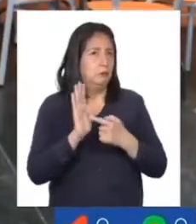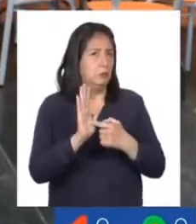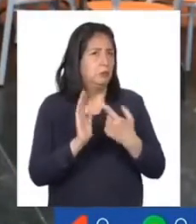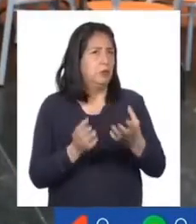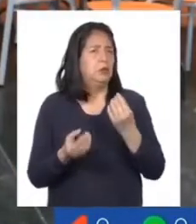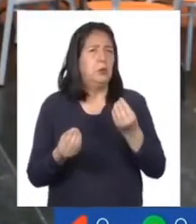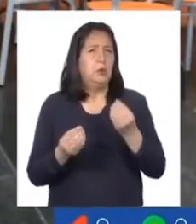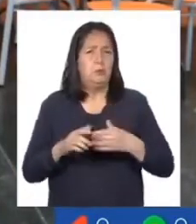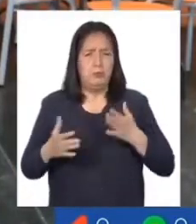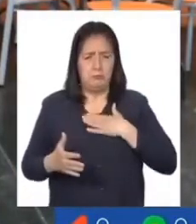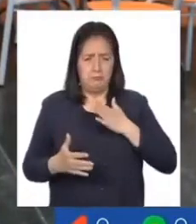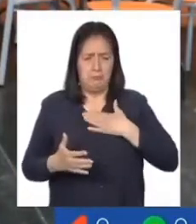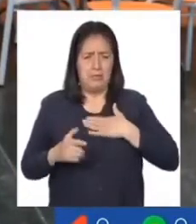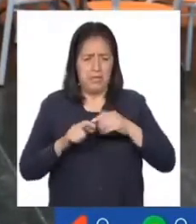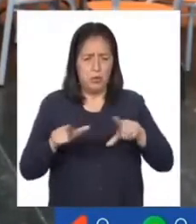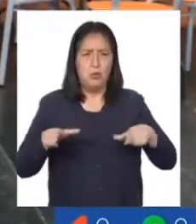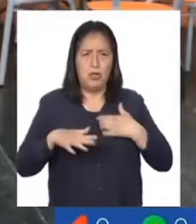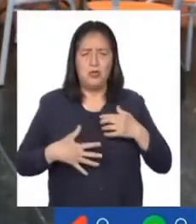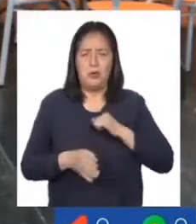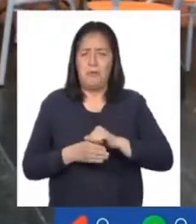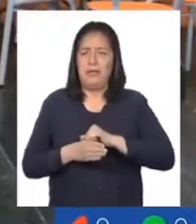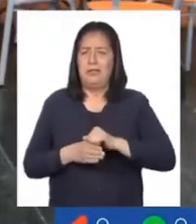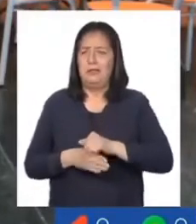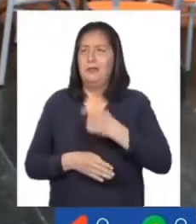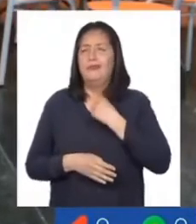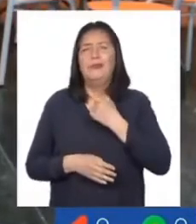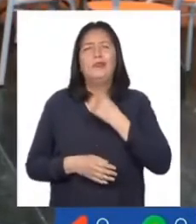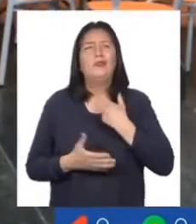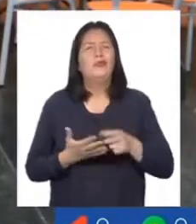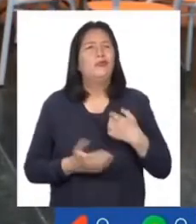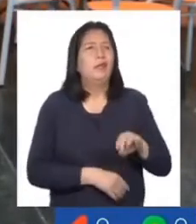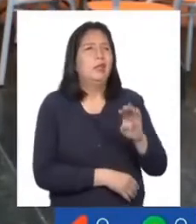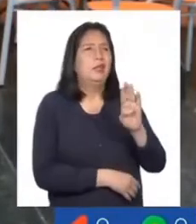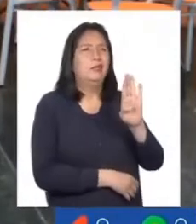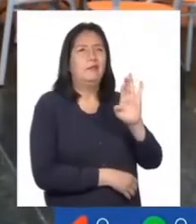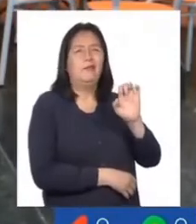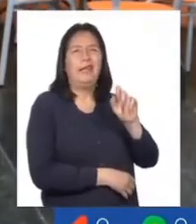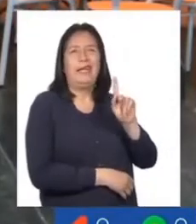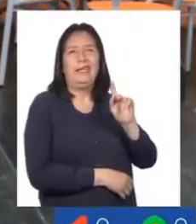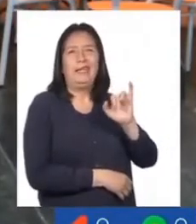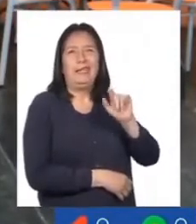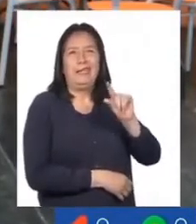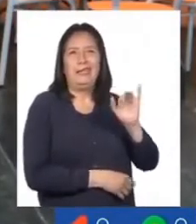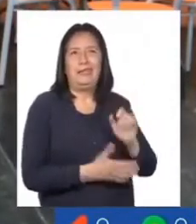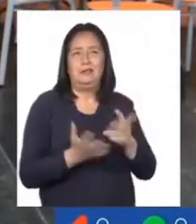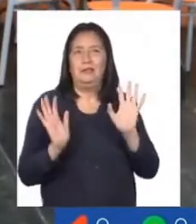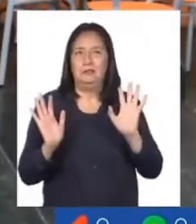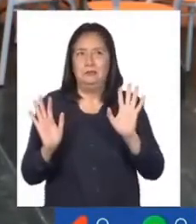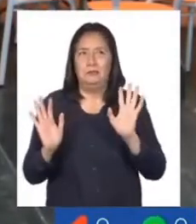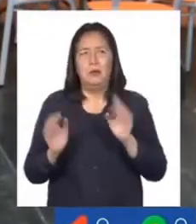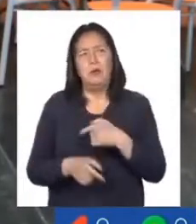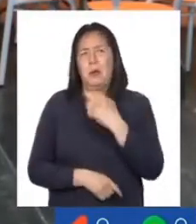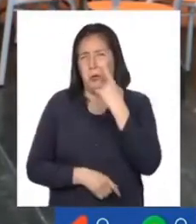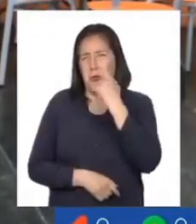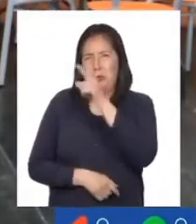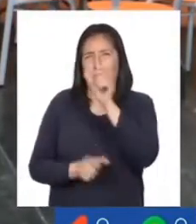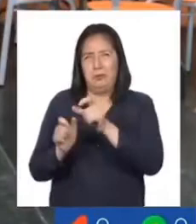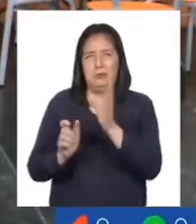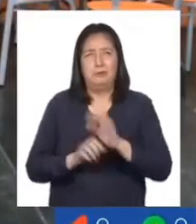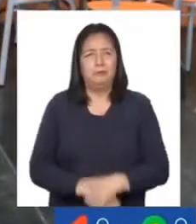cómo desde mi espacio personal practico lo que más me gusta, el breakdance, o como comercialmente lo conocen, breakdance.